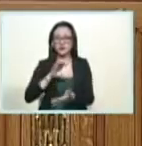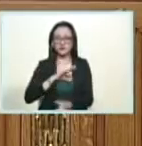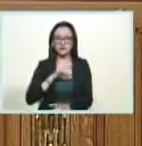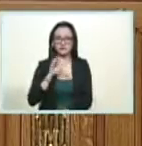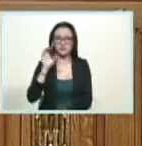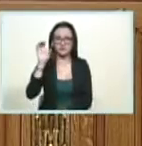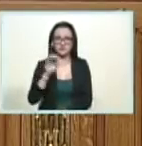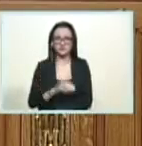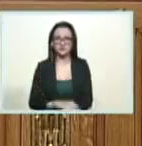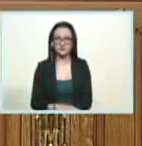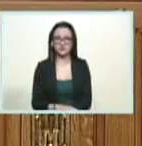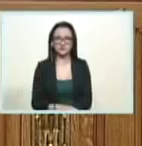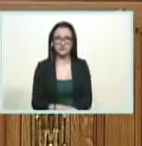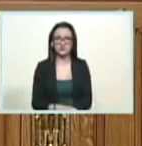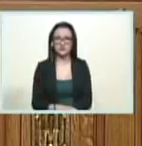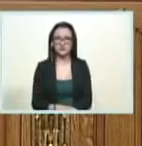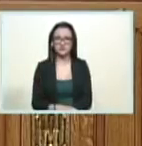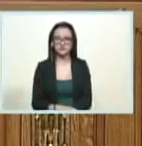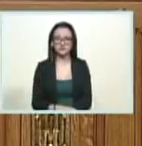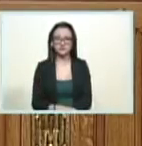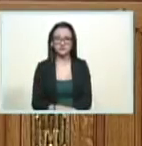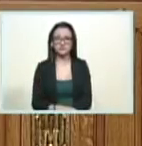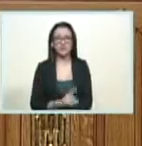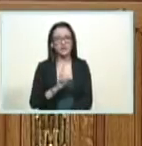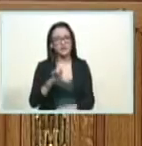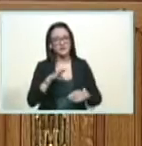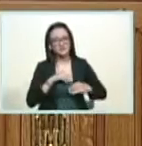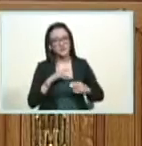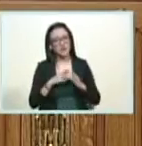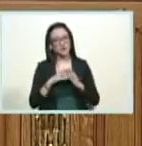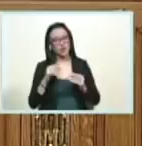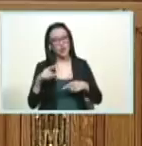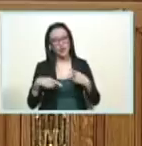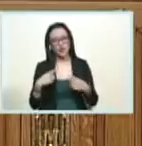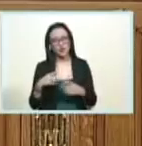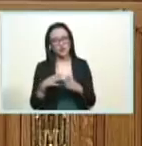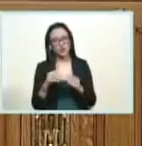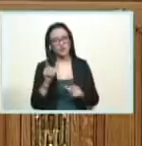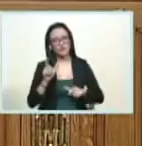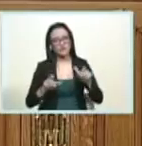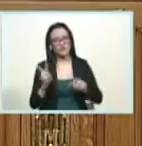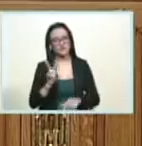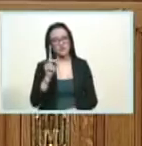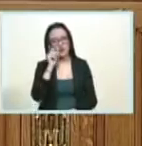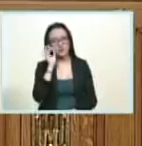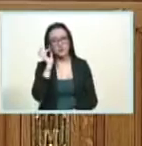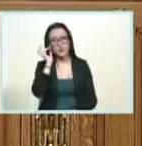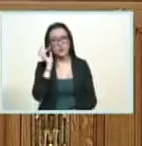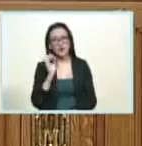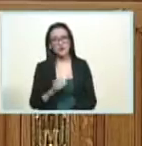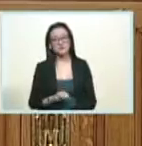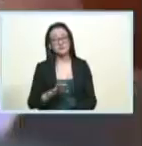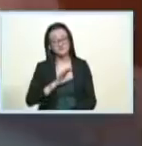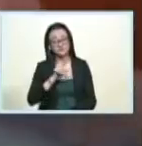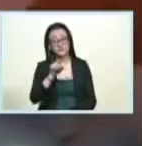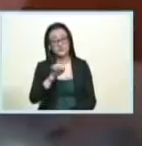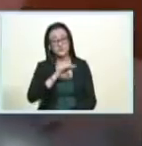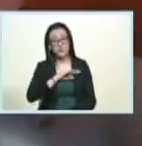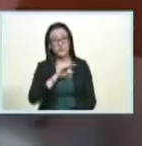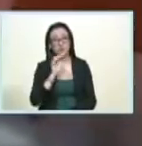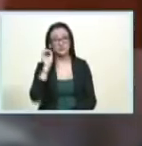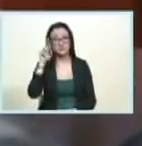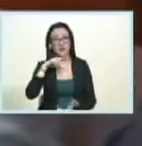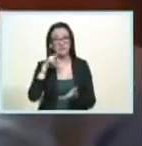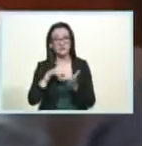país. Así debemos reconocerlo todos los venezolanos y venezolanas. Es la Asamblea Nacional